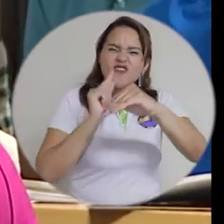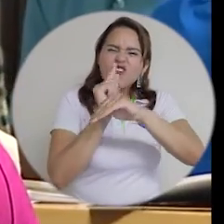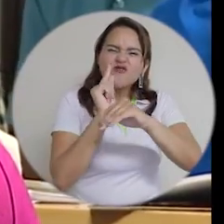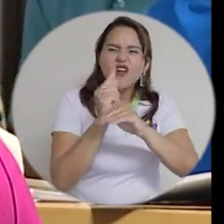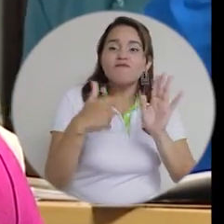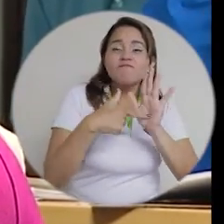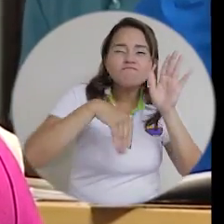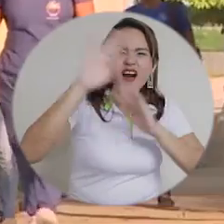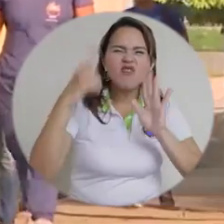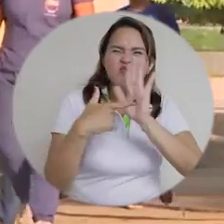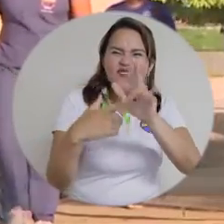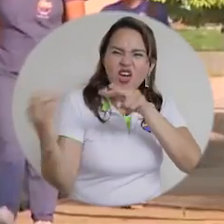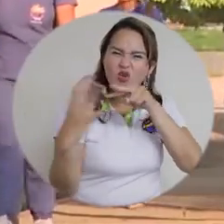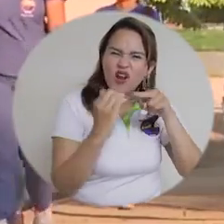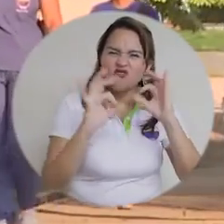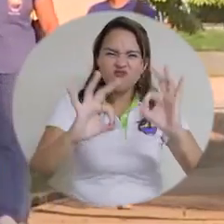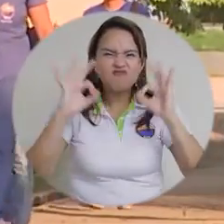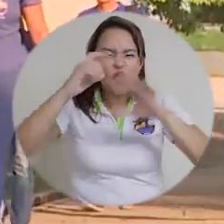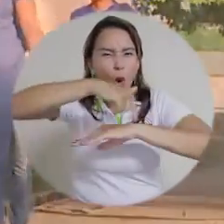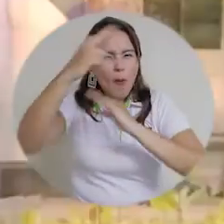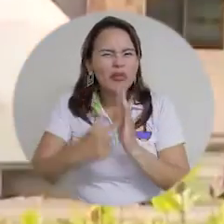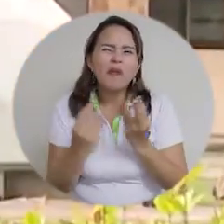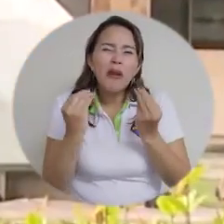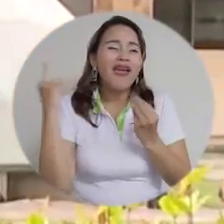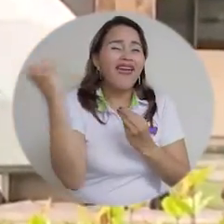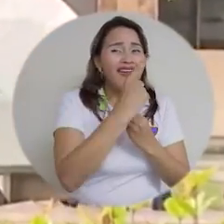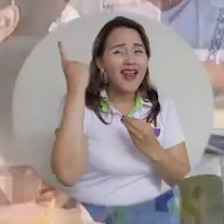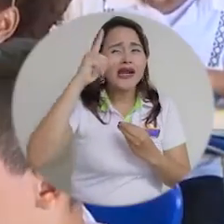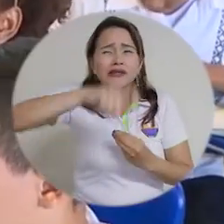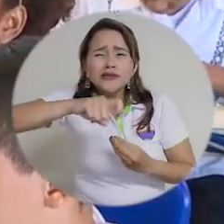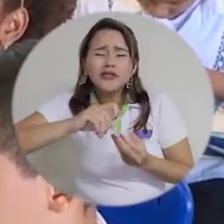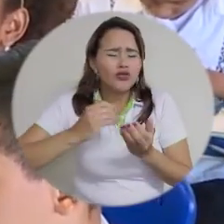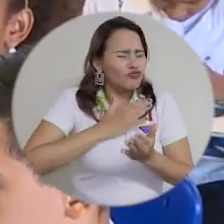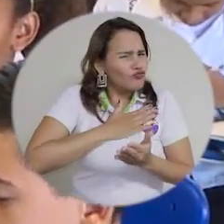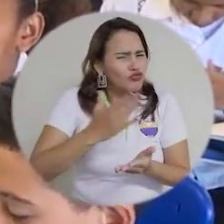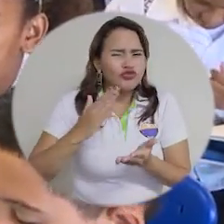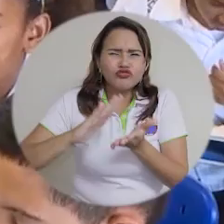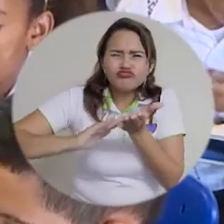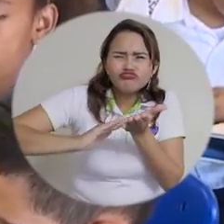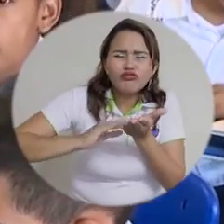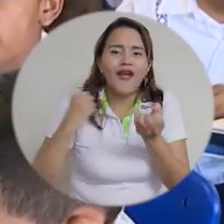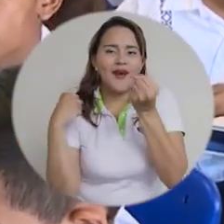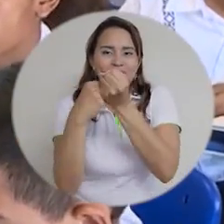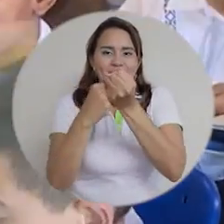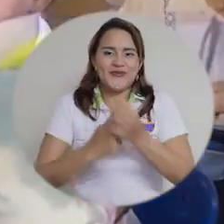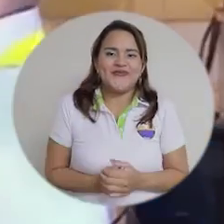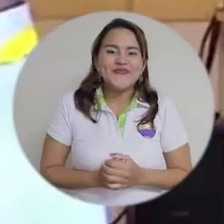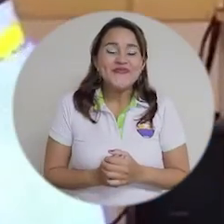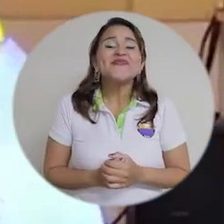propende por entregar a la ciudadanía una oferta de educación integral y pertinente para la solución de problemáticas que